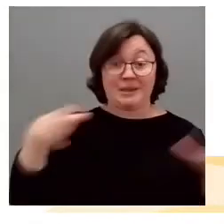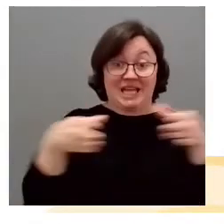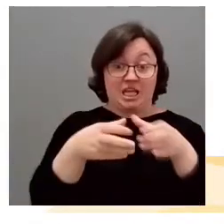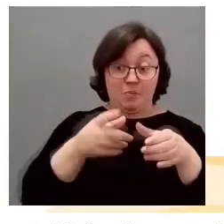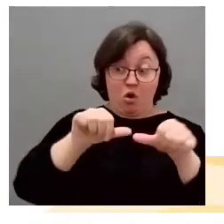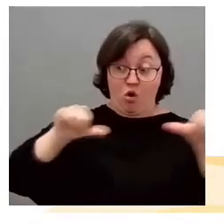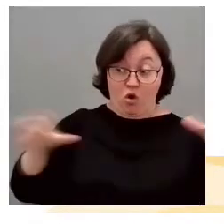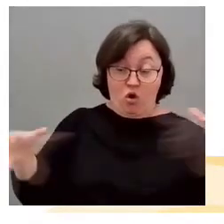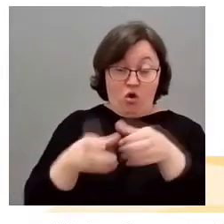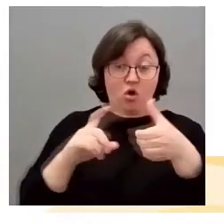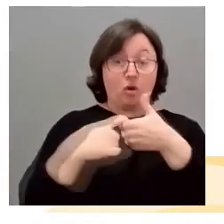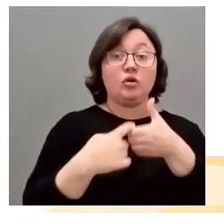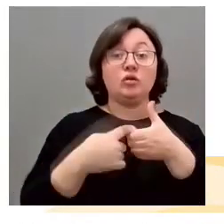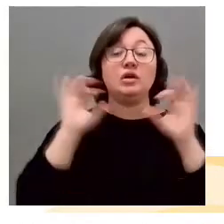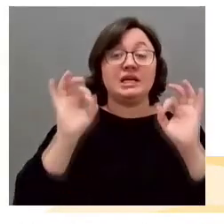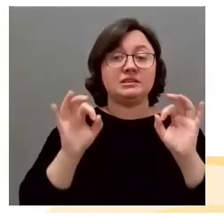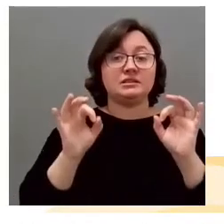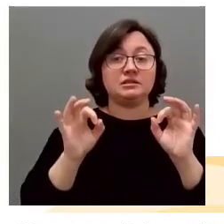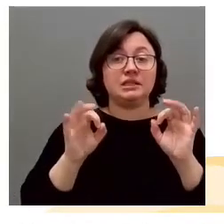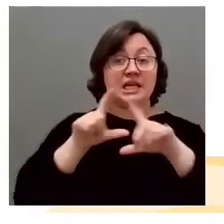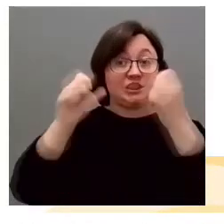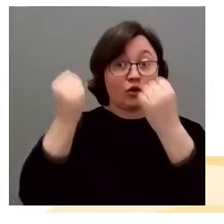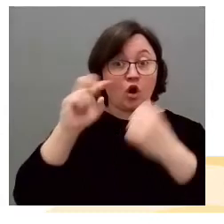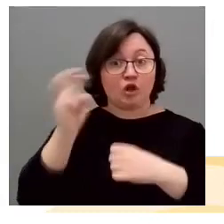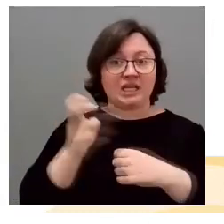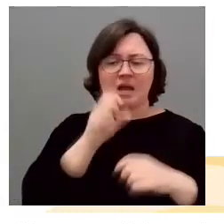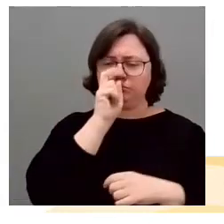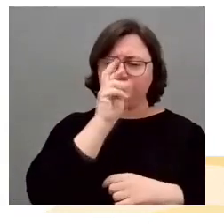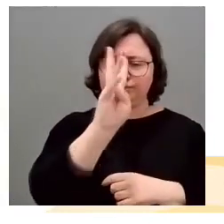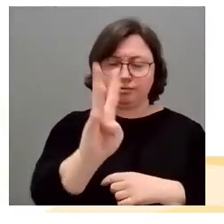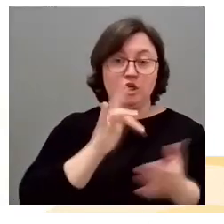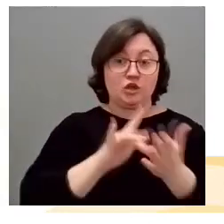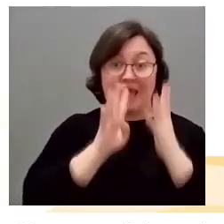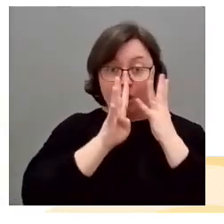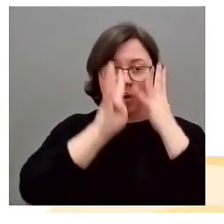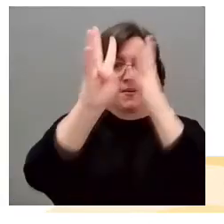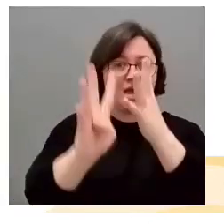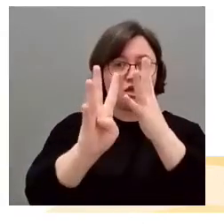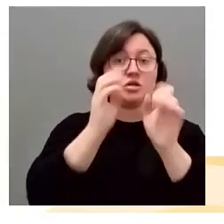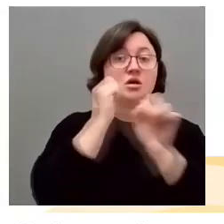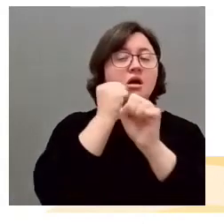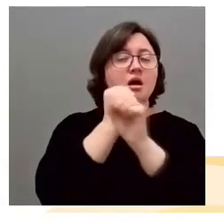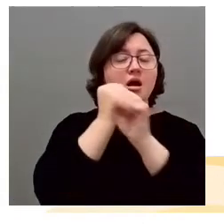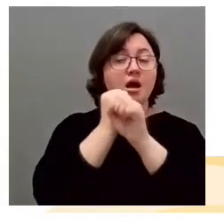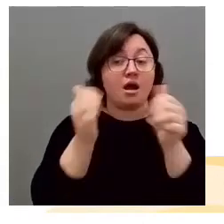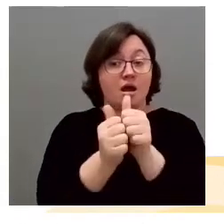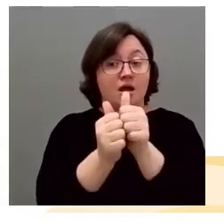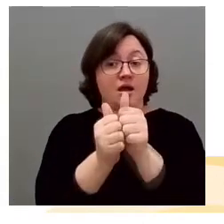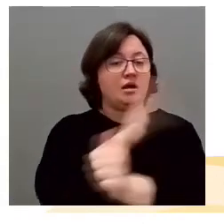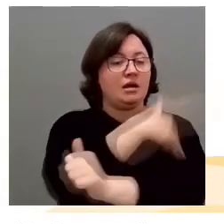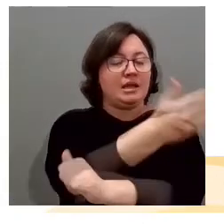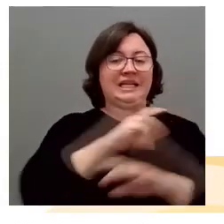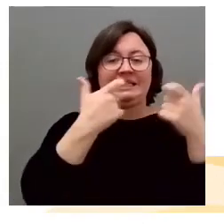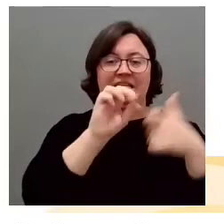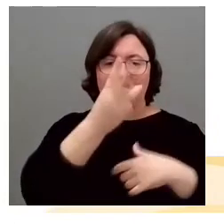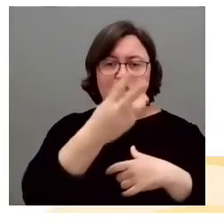que tengo por detrás en una y en otra institución, llevamos ya muchos años, yo en concreto 9 años, trabajando de la mano del tercer sector de